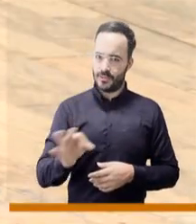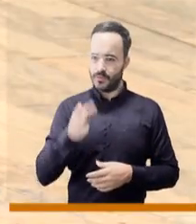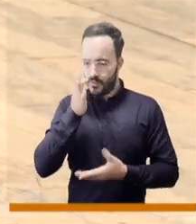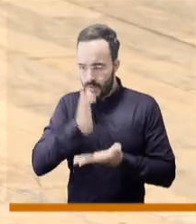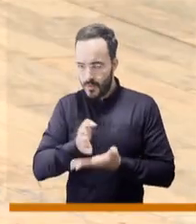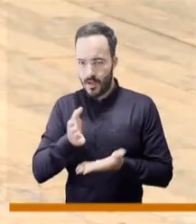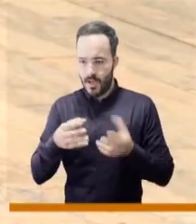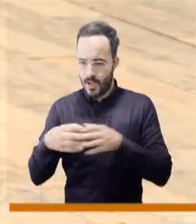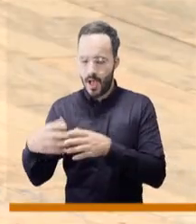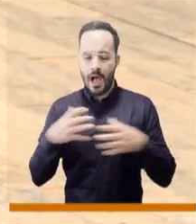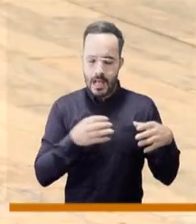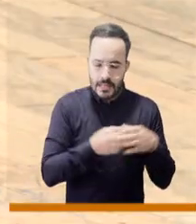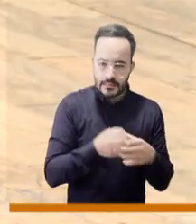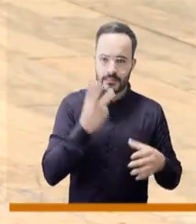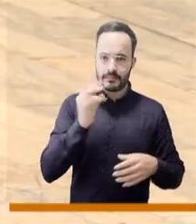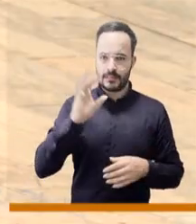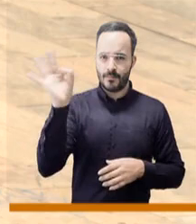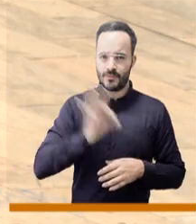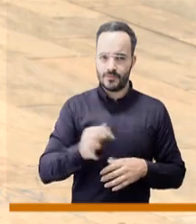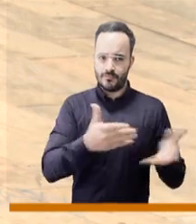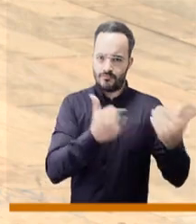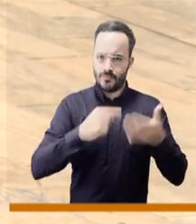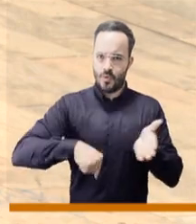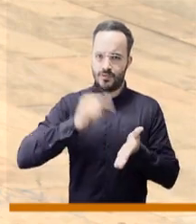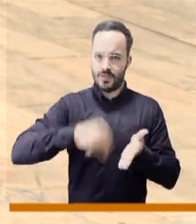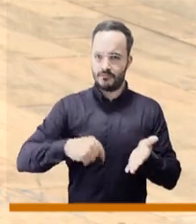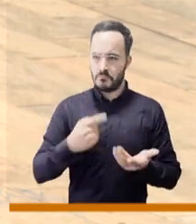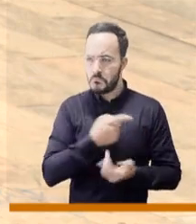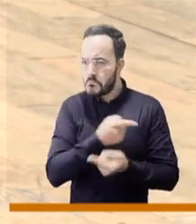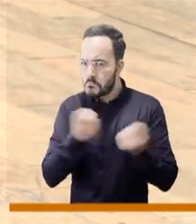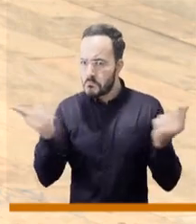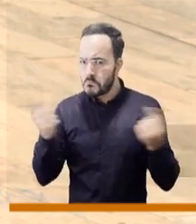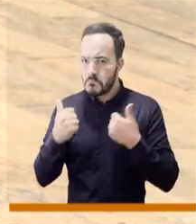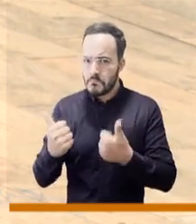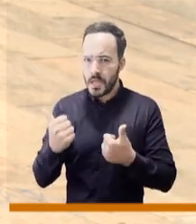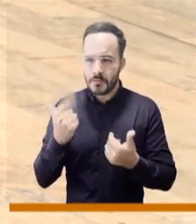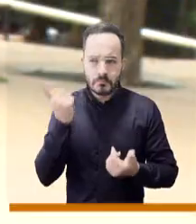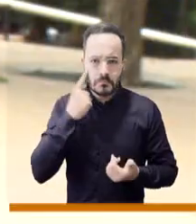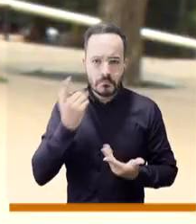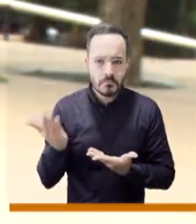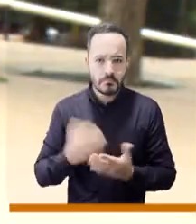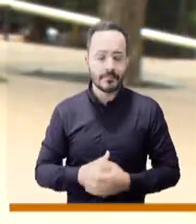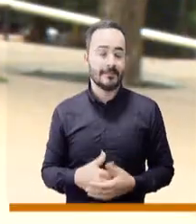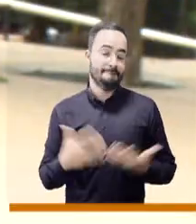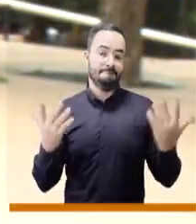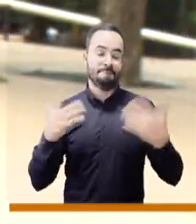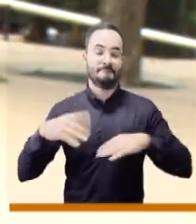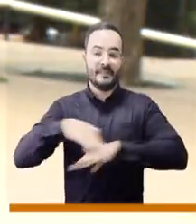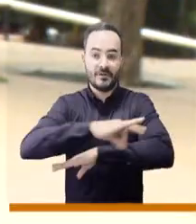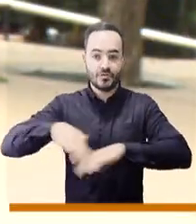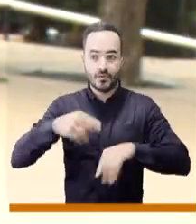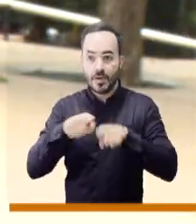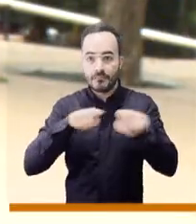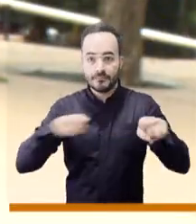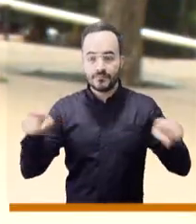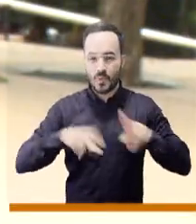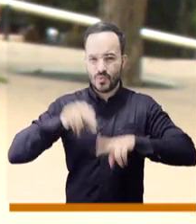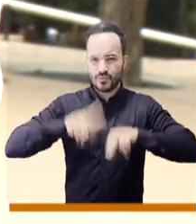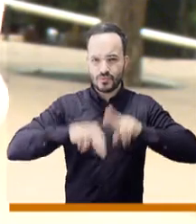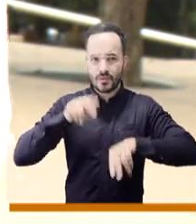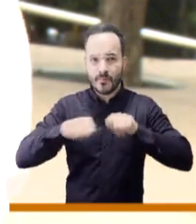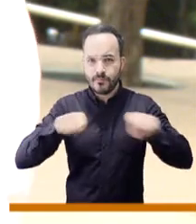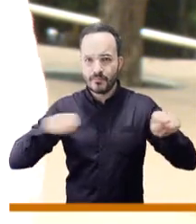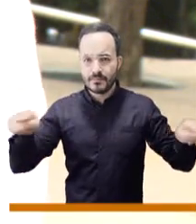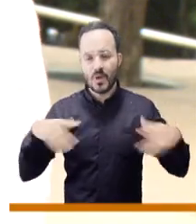papel y otra la realidad? ¿Y qué tan lejanos están? La reactivación económica, que es para el sector infraestructura y construcción, que